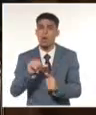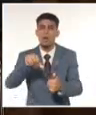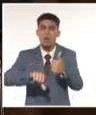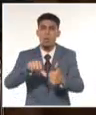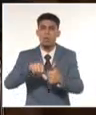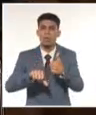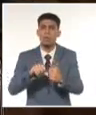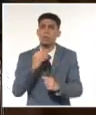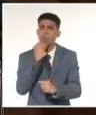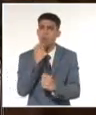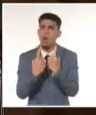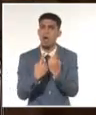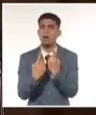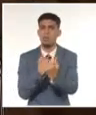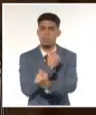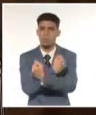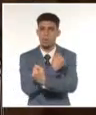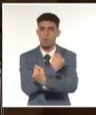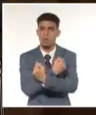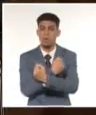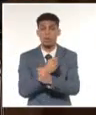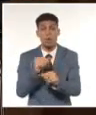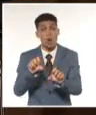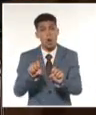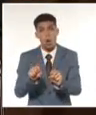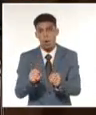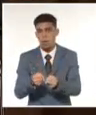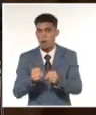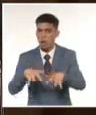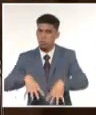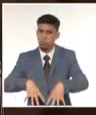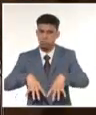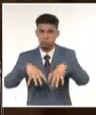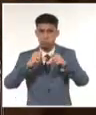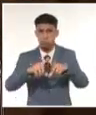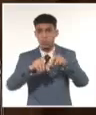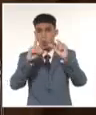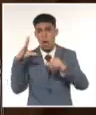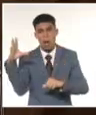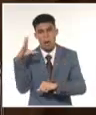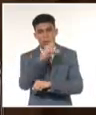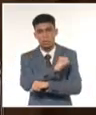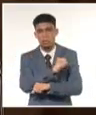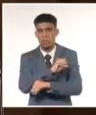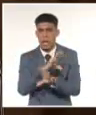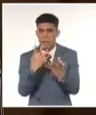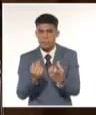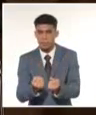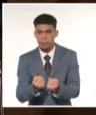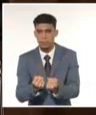peligrosos que hacen colapsar rápidamente los sistemas sin que ninguna acción humana pueda impedirlo.